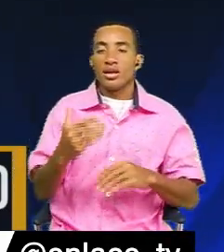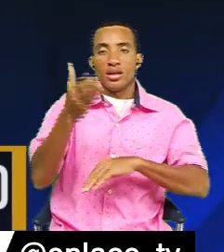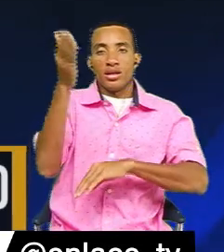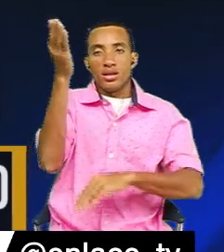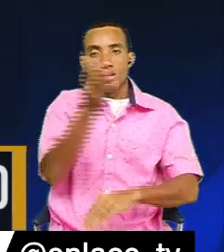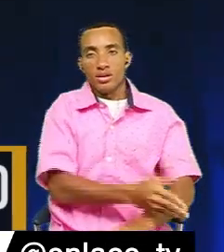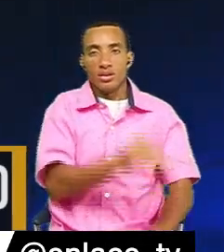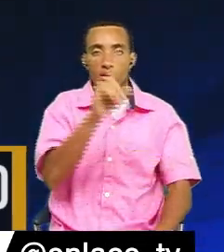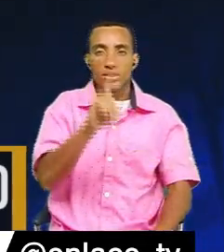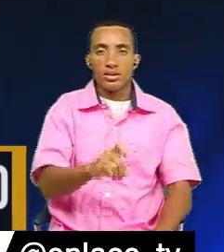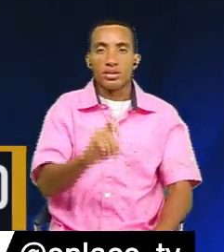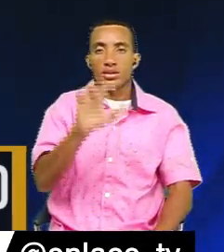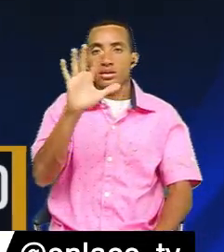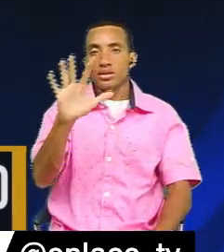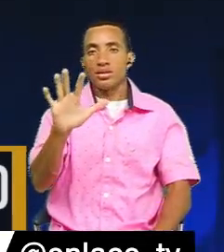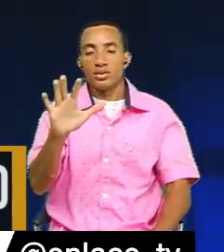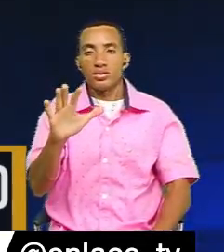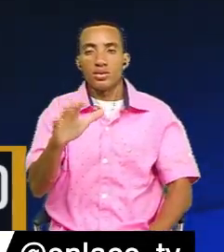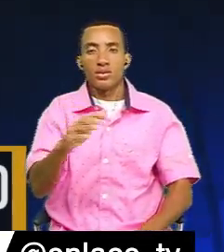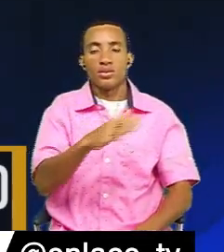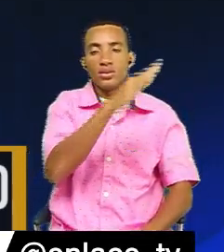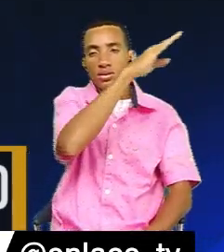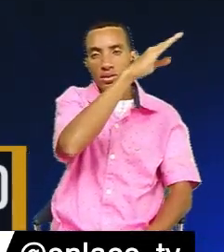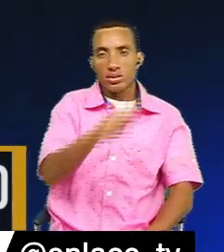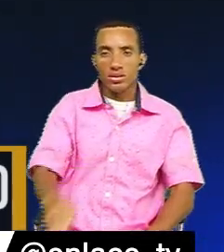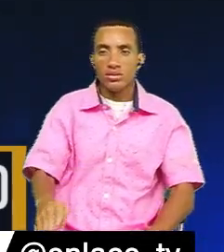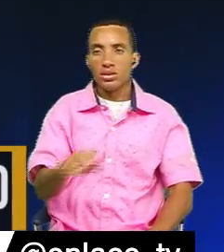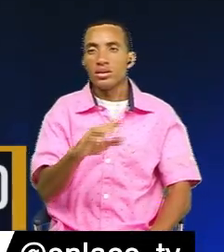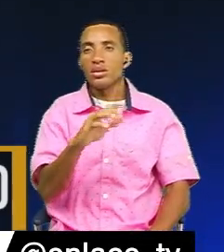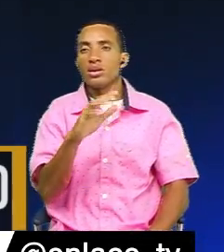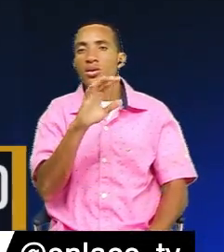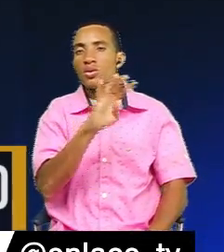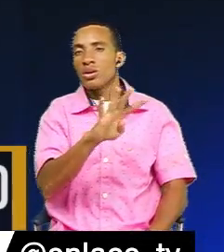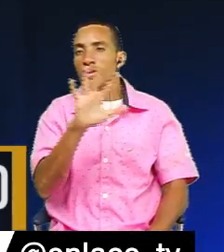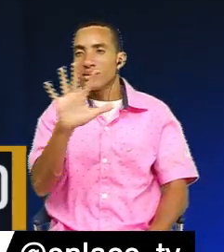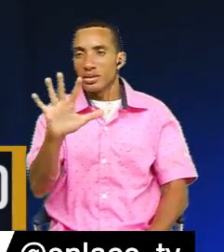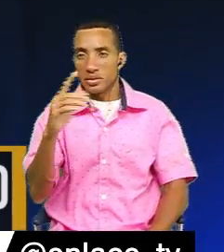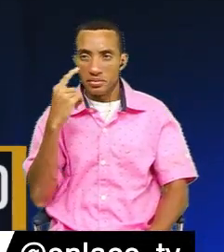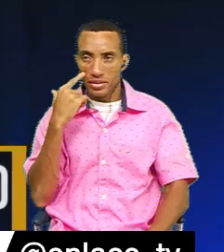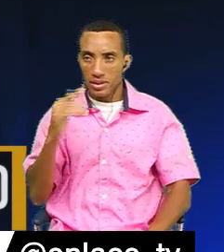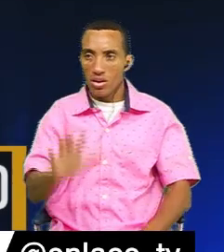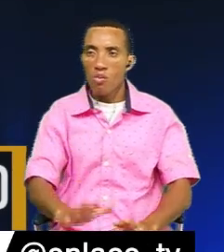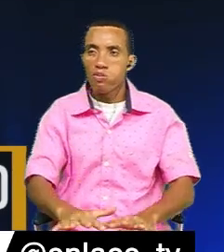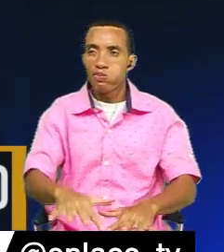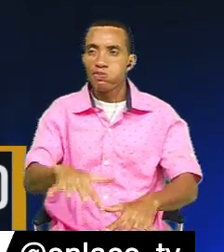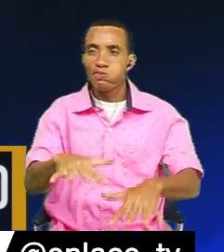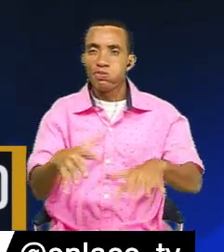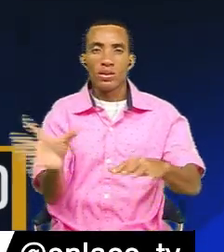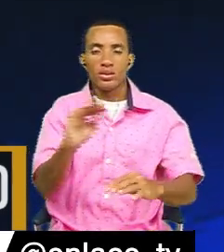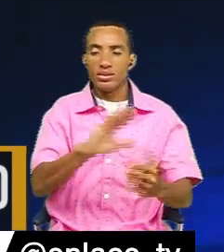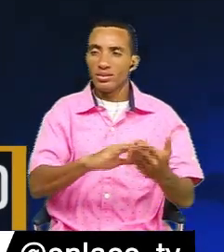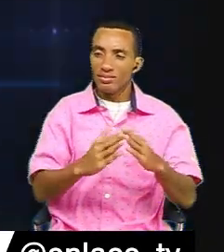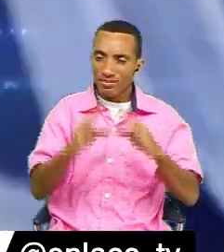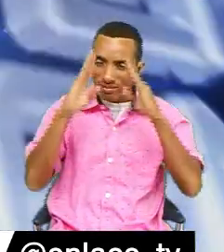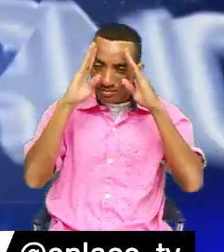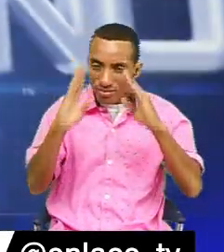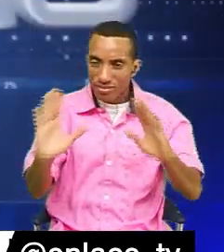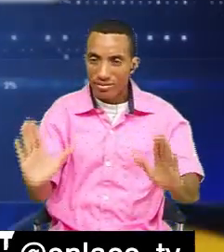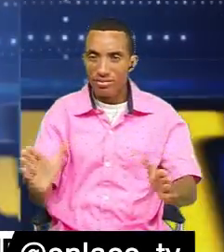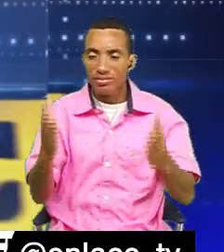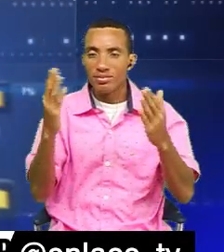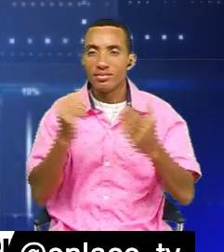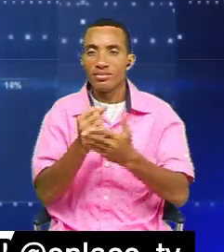Transversal 45 del barrio Las Granjas. Completamente inundada la vía nacional y la comunidad sigue esperando atención frente al caso.